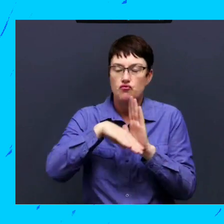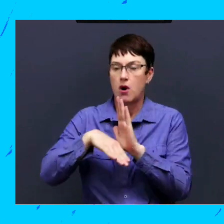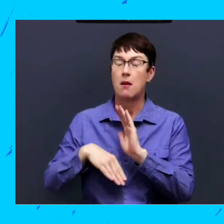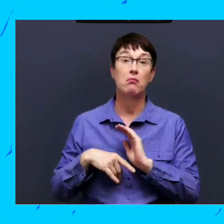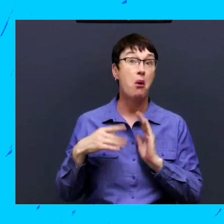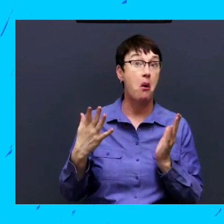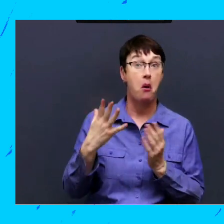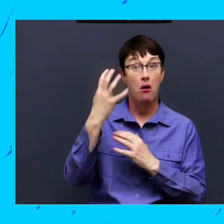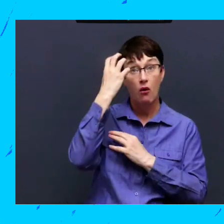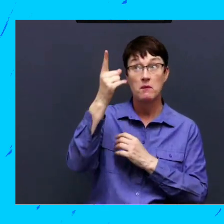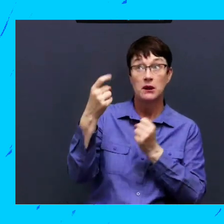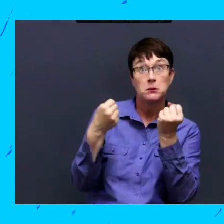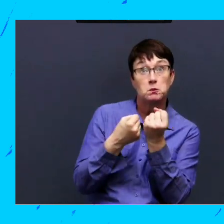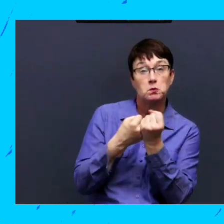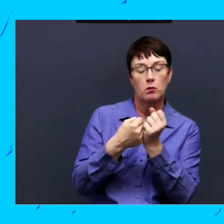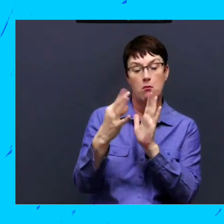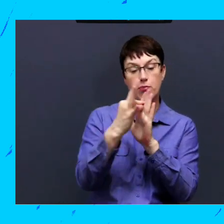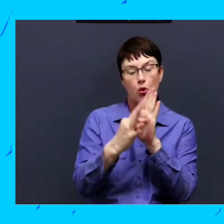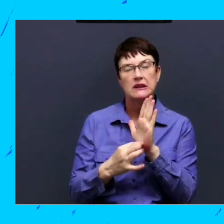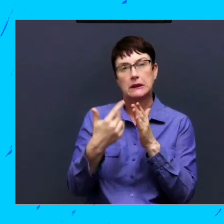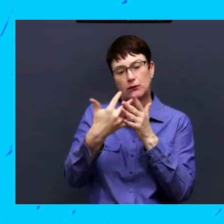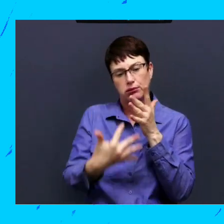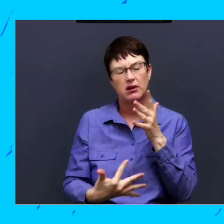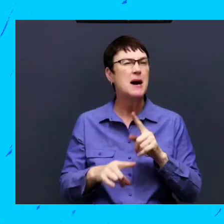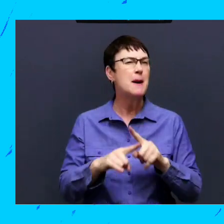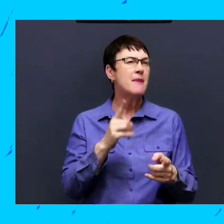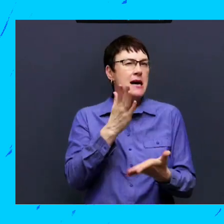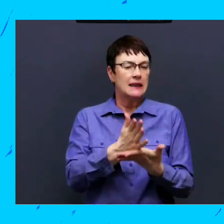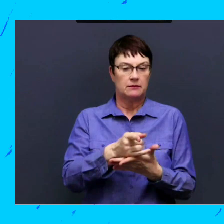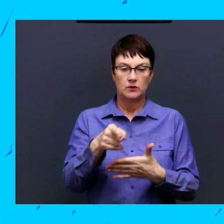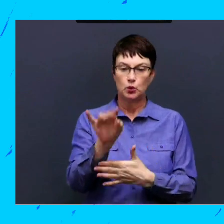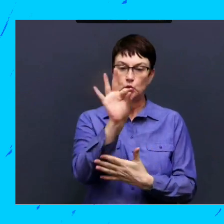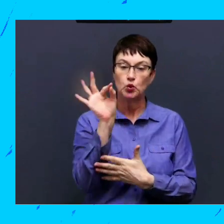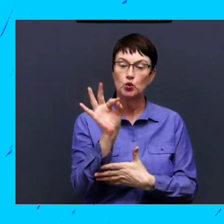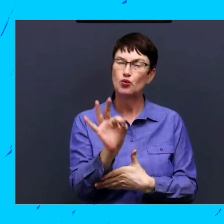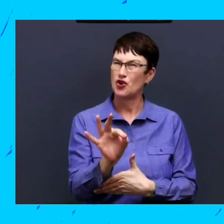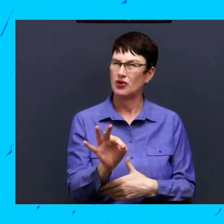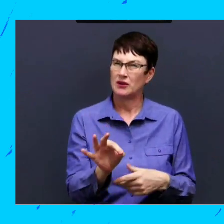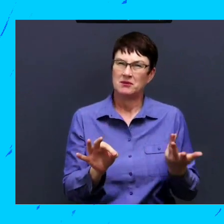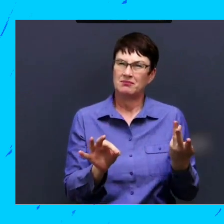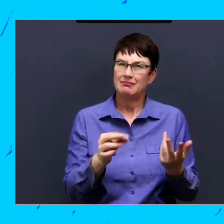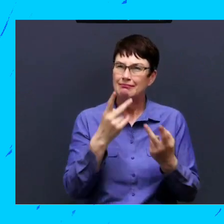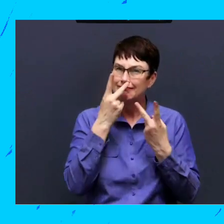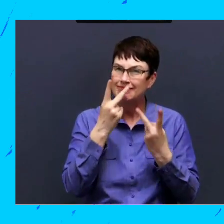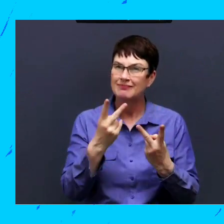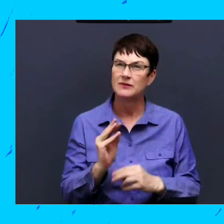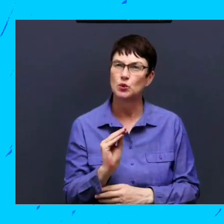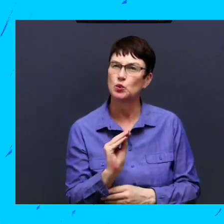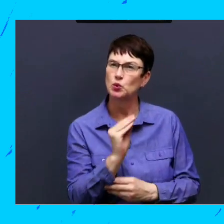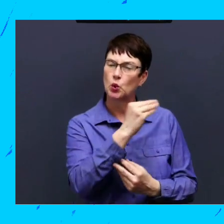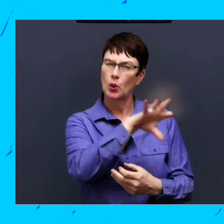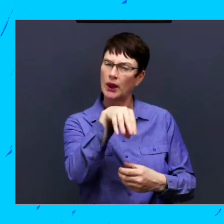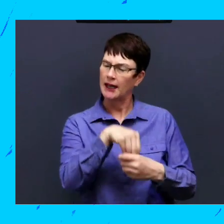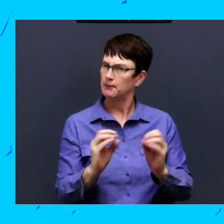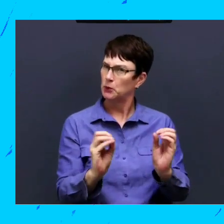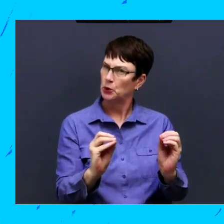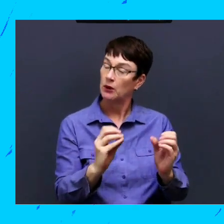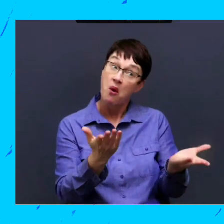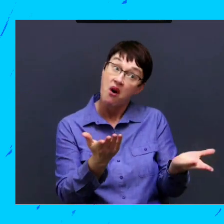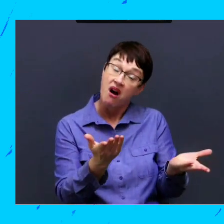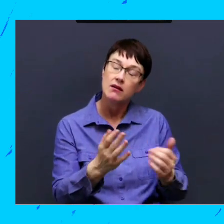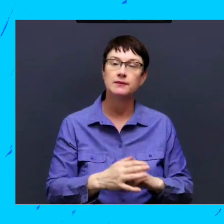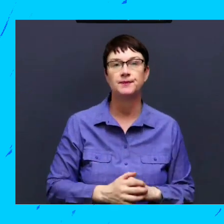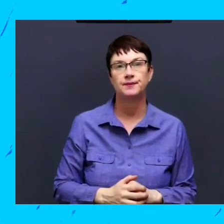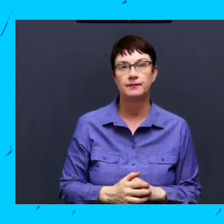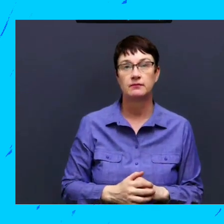que la pregunta es, ¿por qué no vemos más acciones para adolescentes? ¿No, Darshana? Sí, tienes razón. Si los tomadores de decisión se